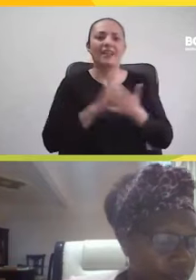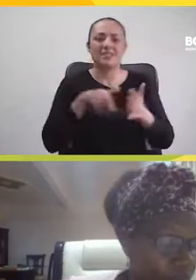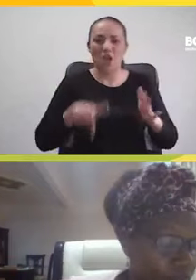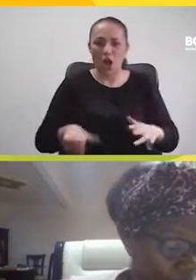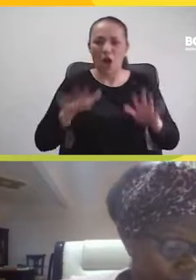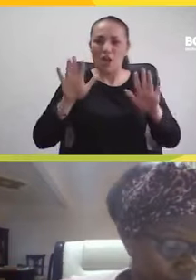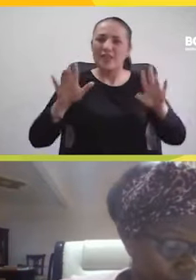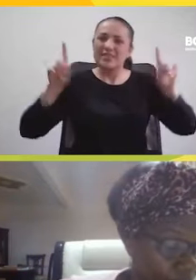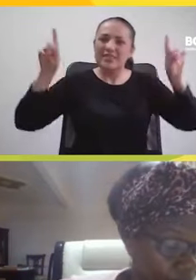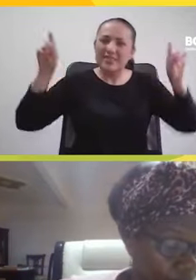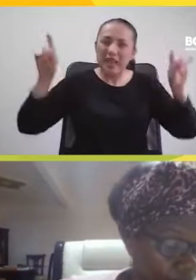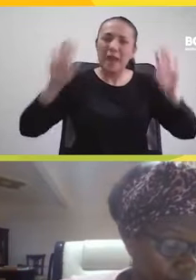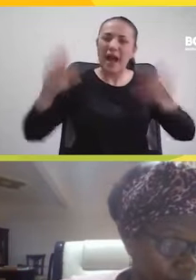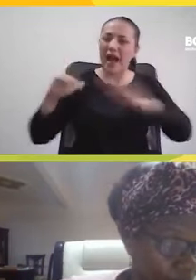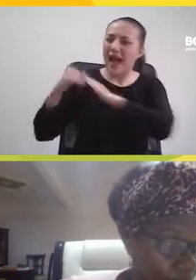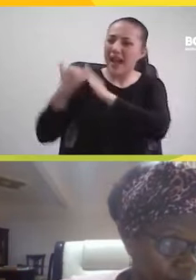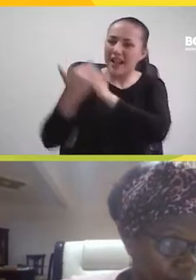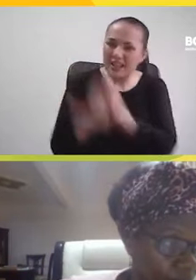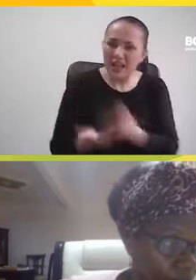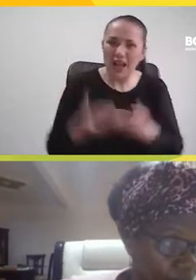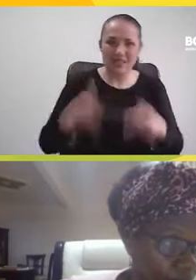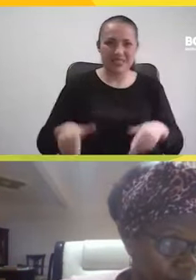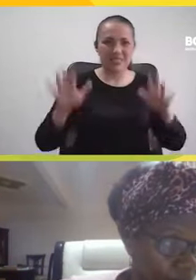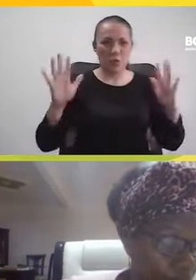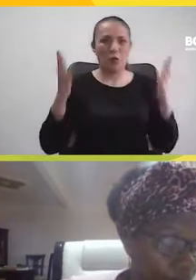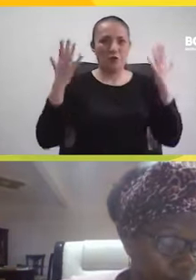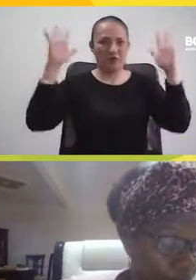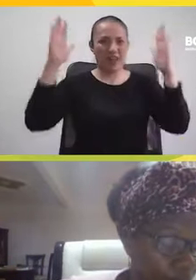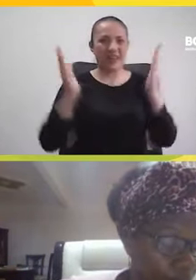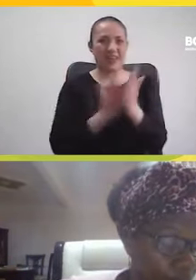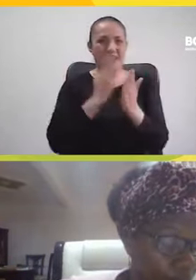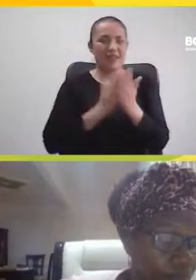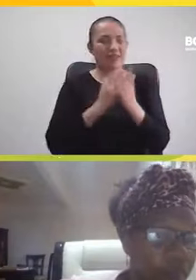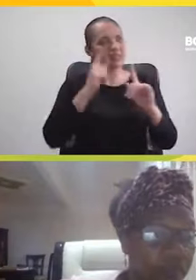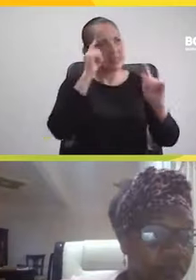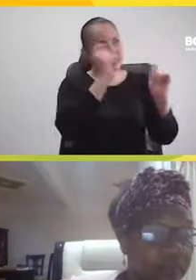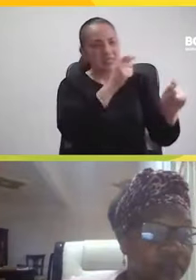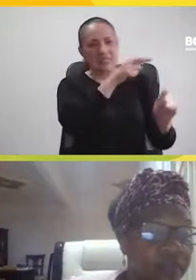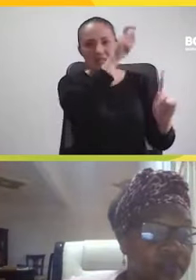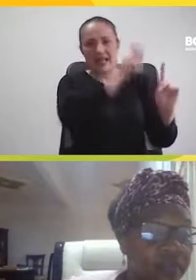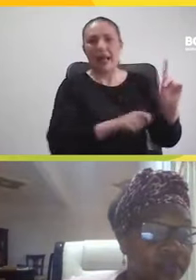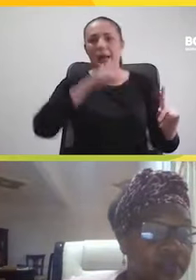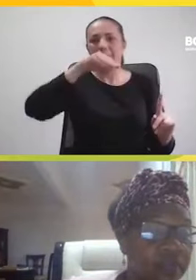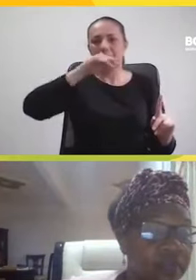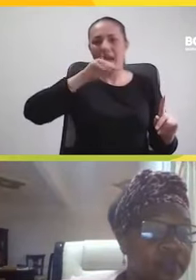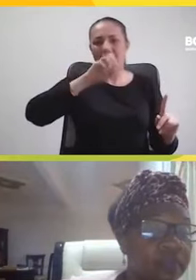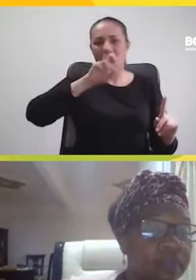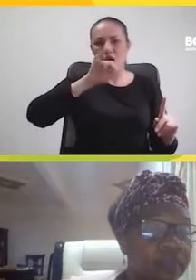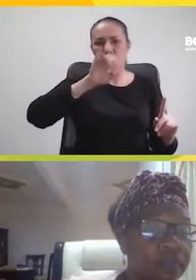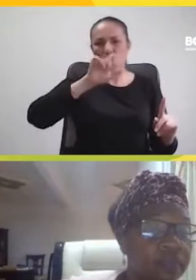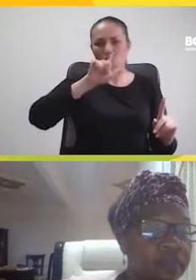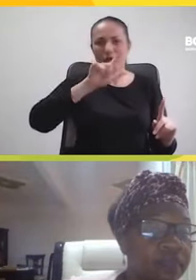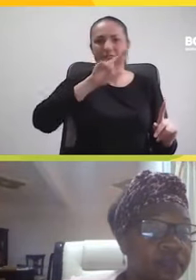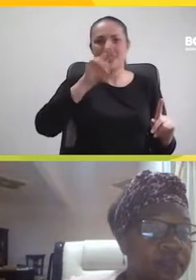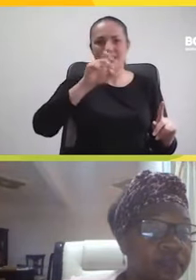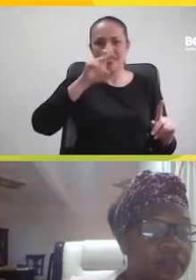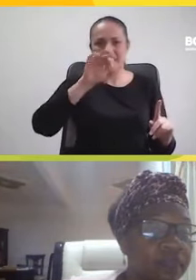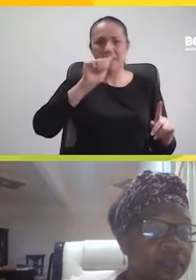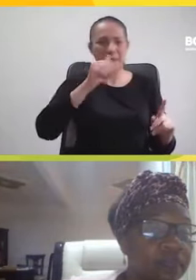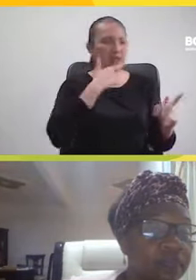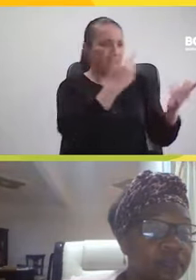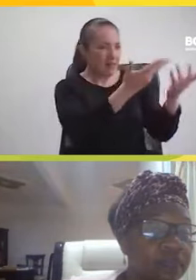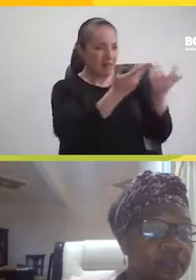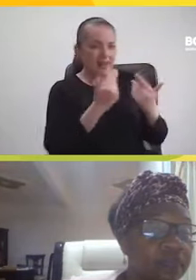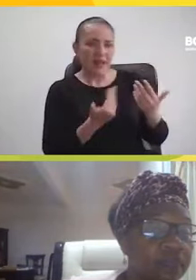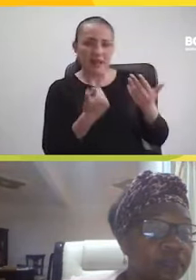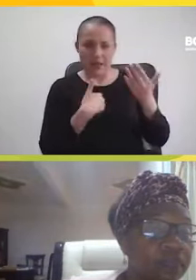literario, en esta FIPUL, de Manuel Zapata Olivella y su legado. Te escuchamos. Quisiera empezar ahora